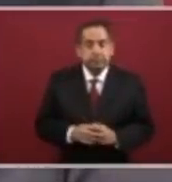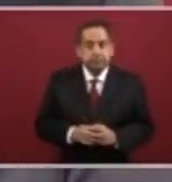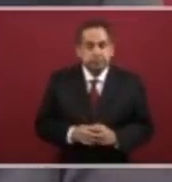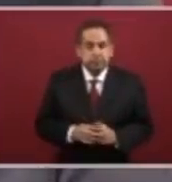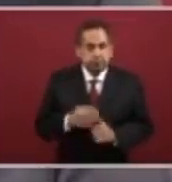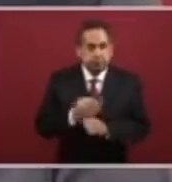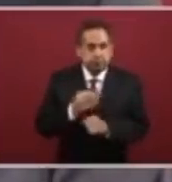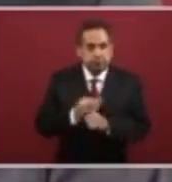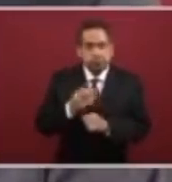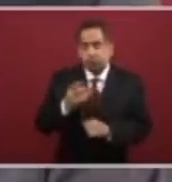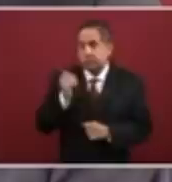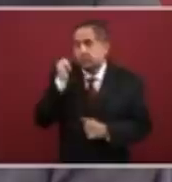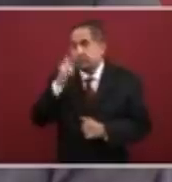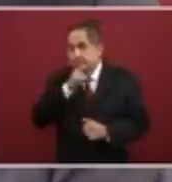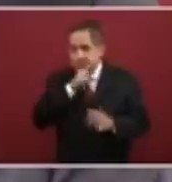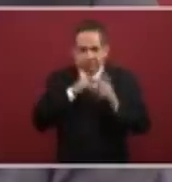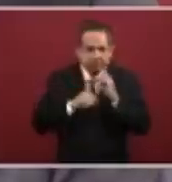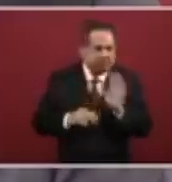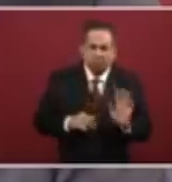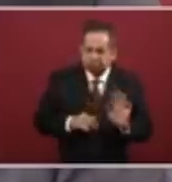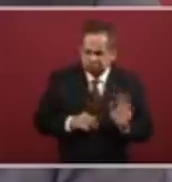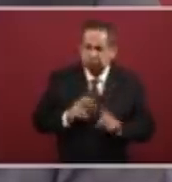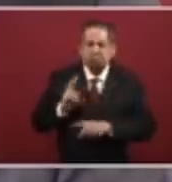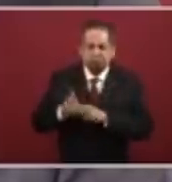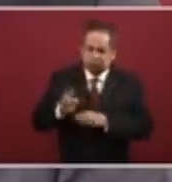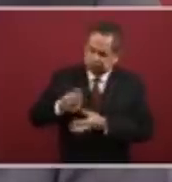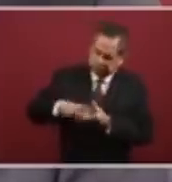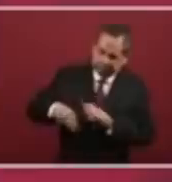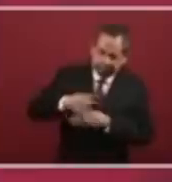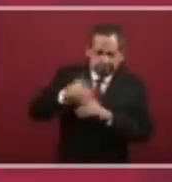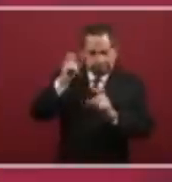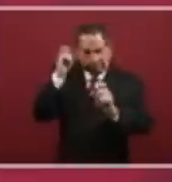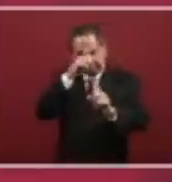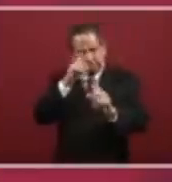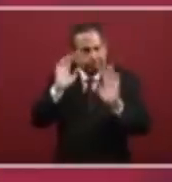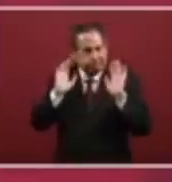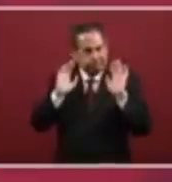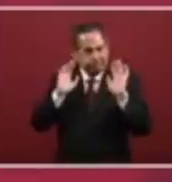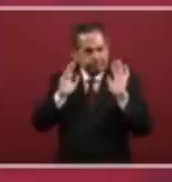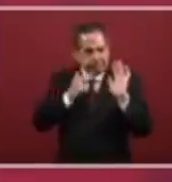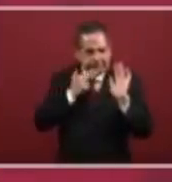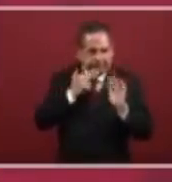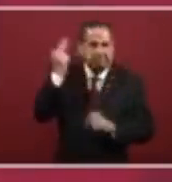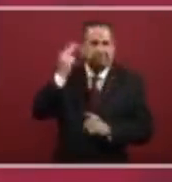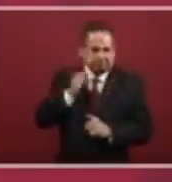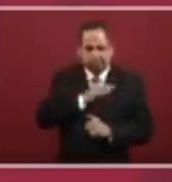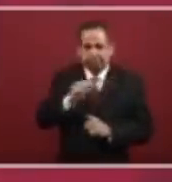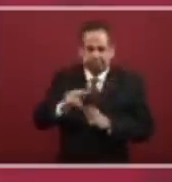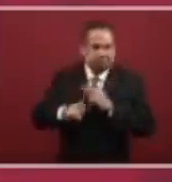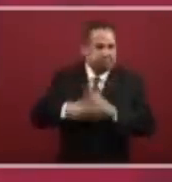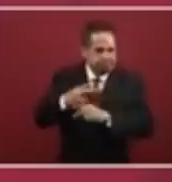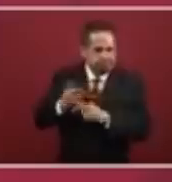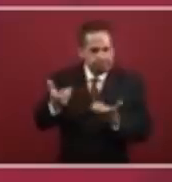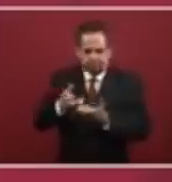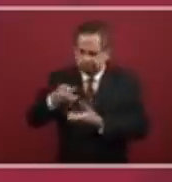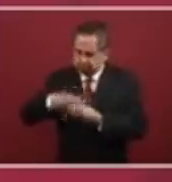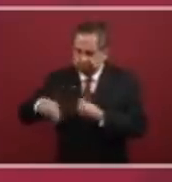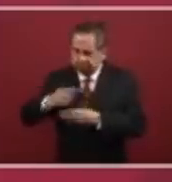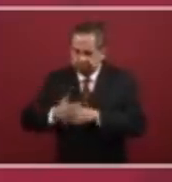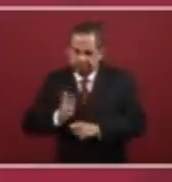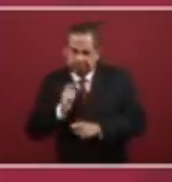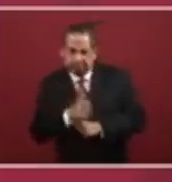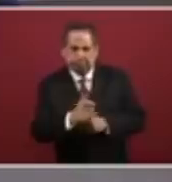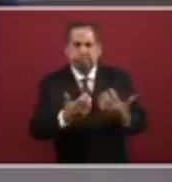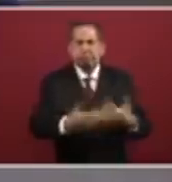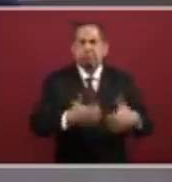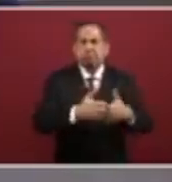tenemos ninguna preocupación, va a salir y es un desafío, pero tenemos que hacer la refinería. Y por